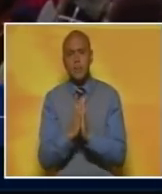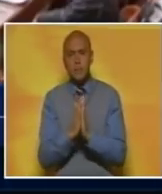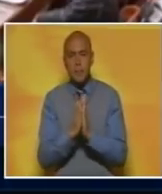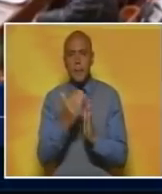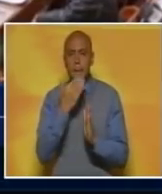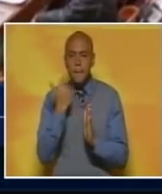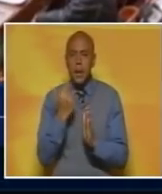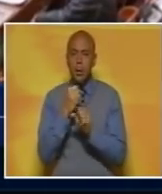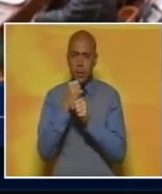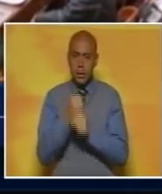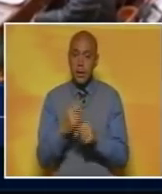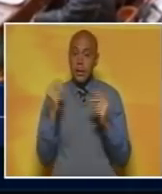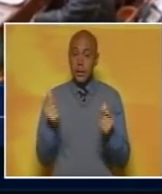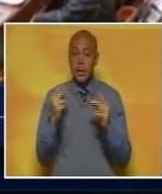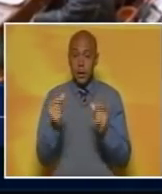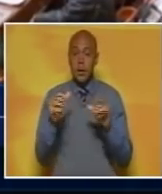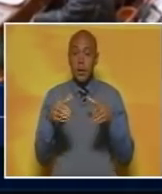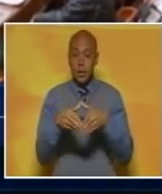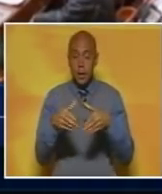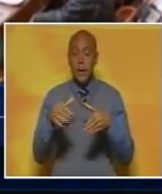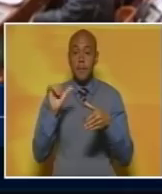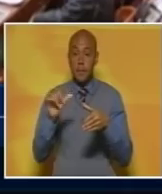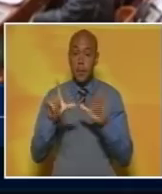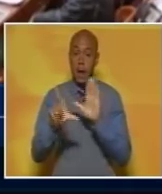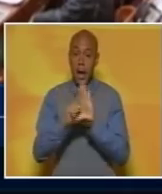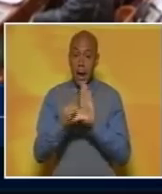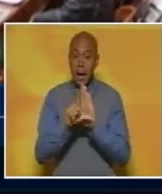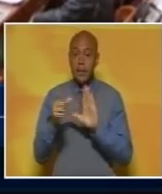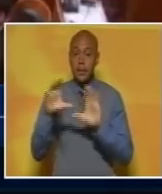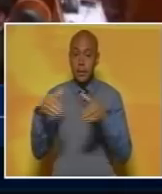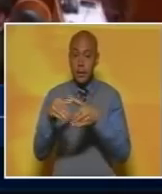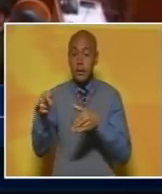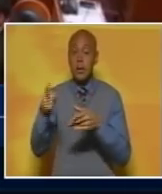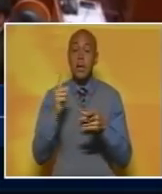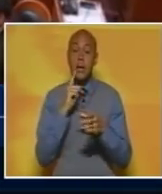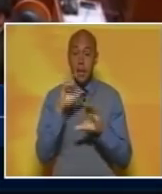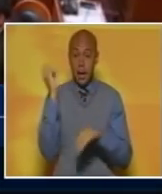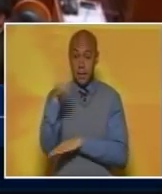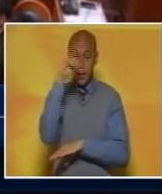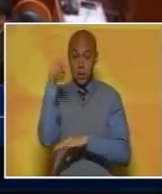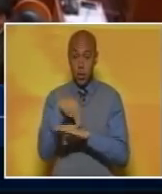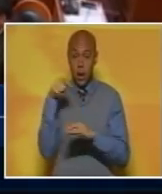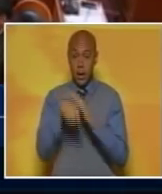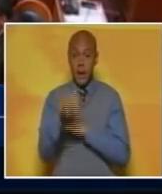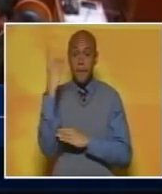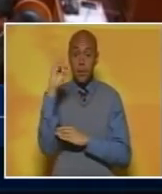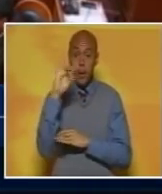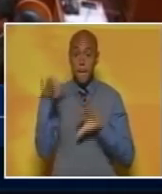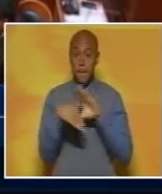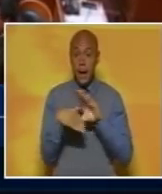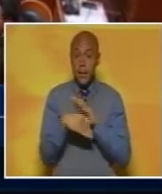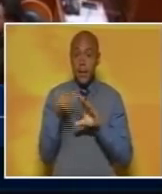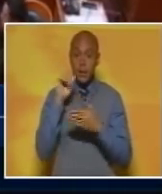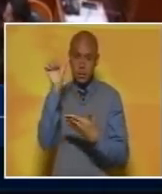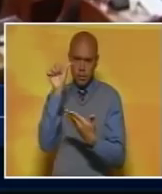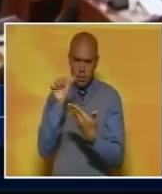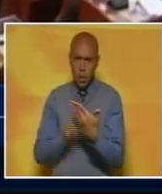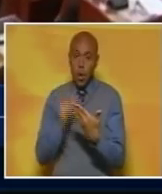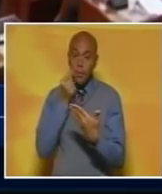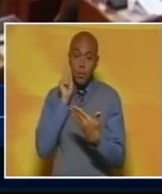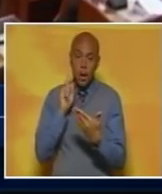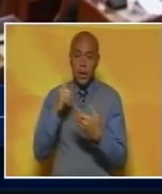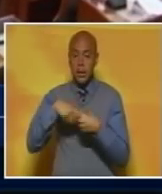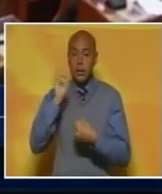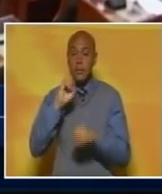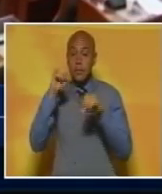mismo para el legislativo controlado por el MAS. Por otro lado, la Asamblea Legislativa analizará este martes la renuncia que hace más de 2